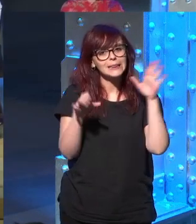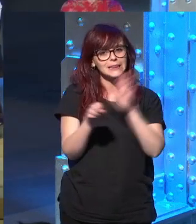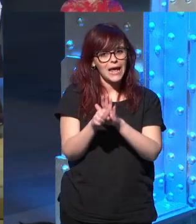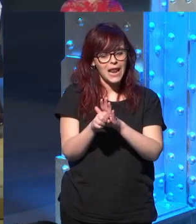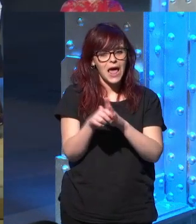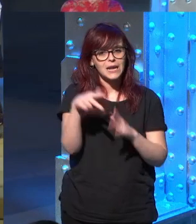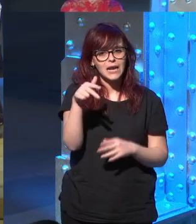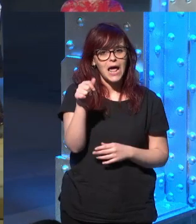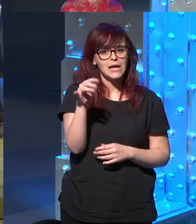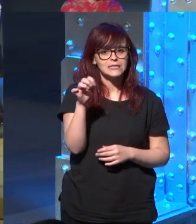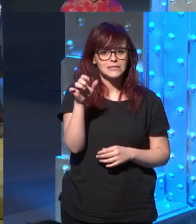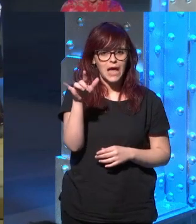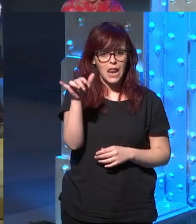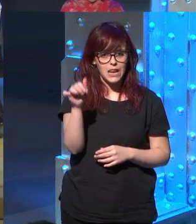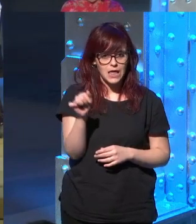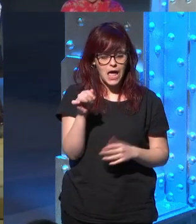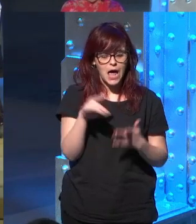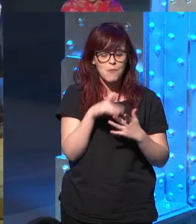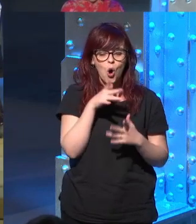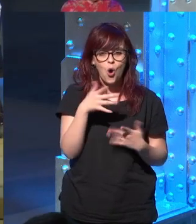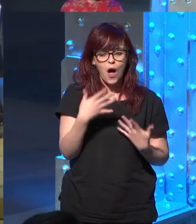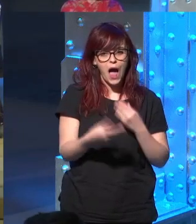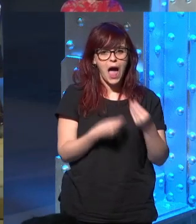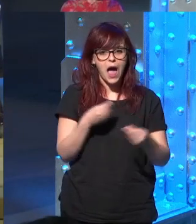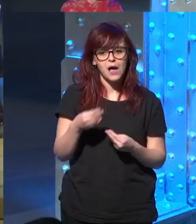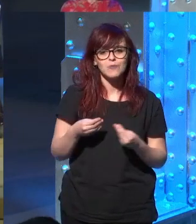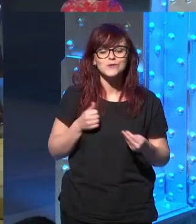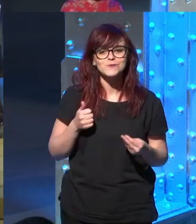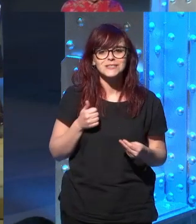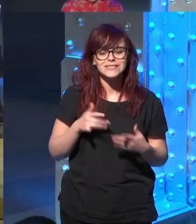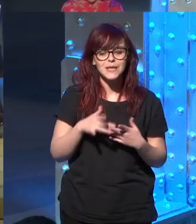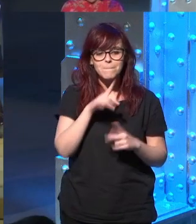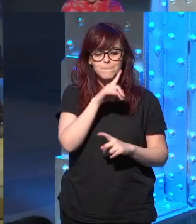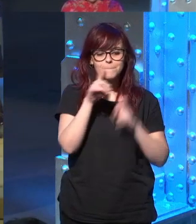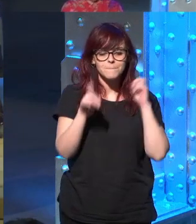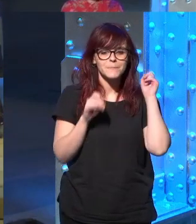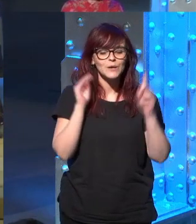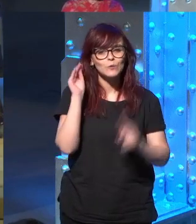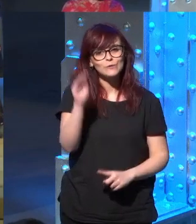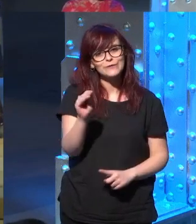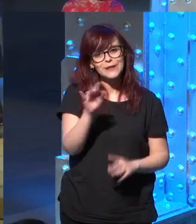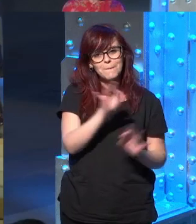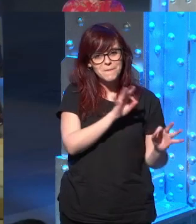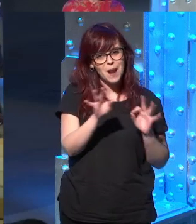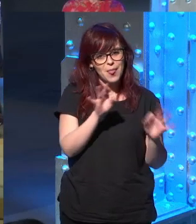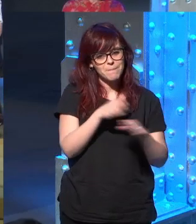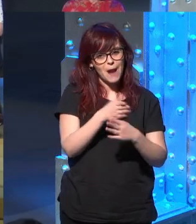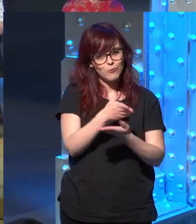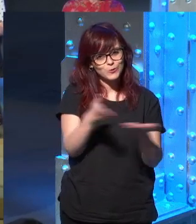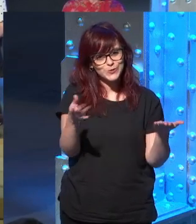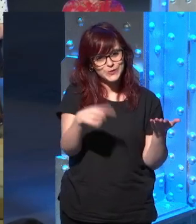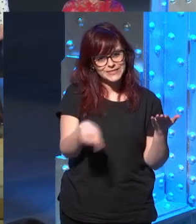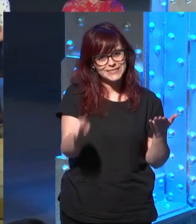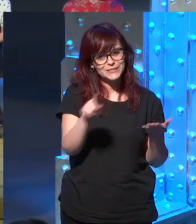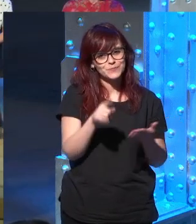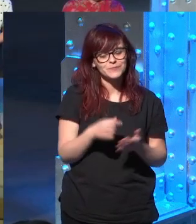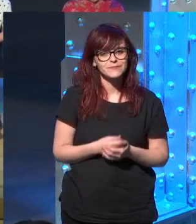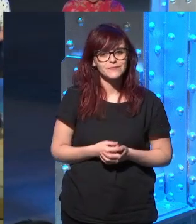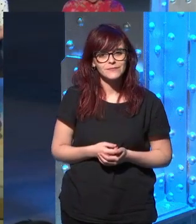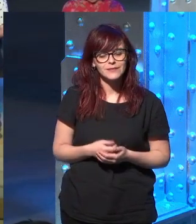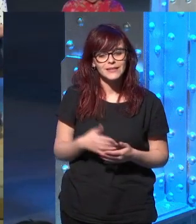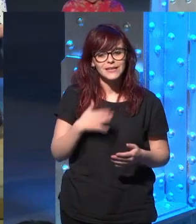Natalia, a que os haga la pregunta que tiene preparada para vosotras. Bueno,